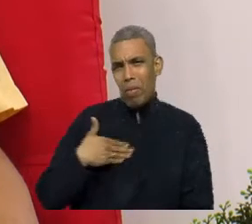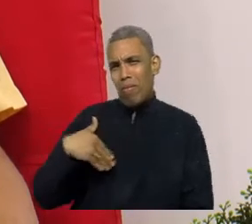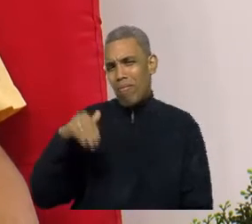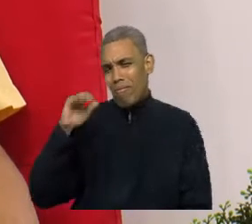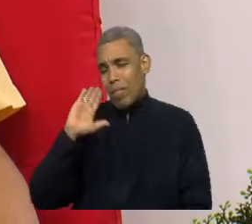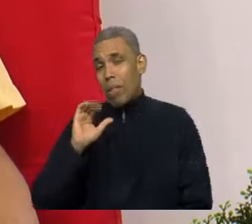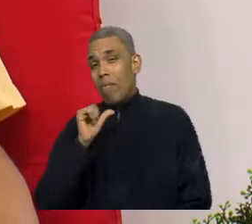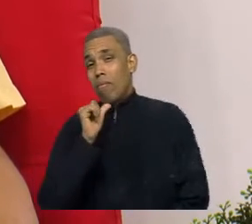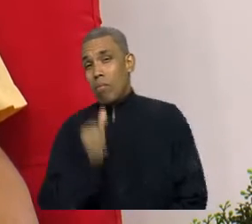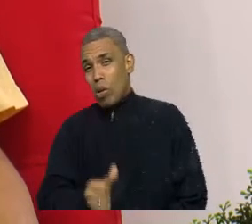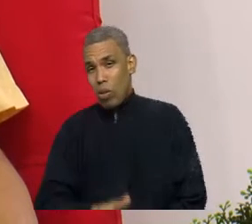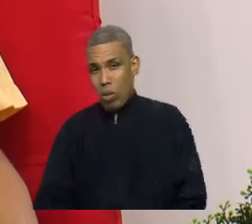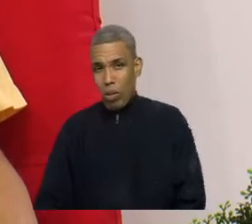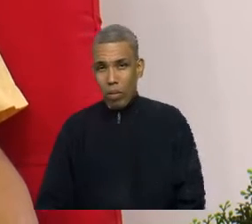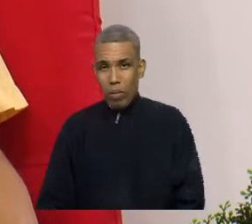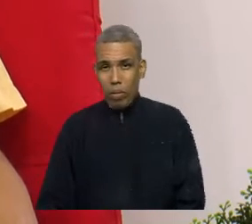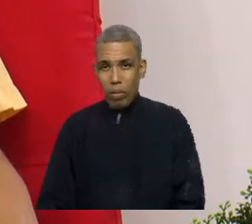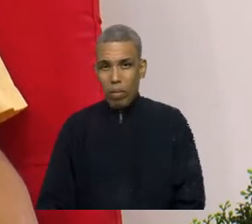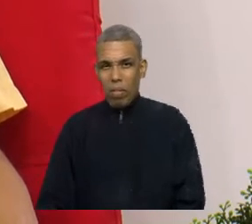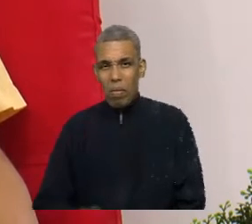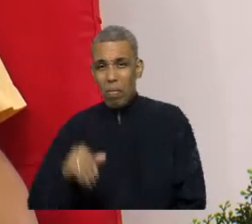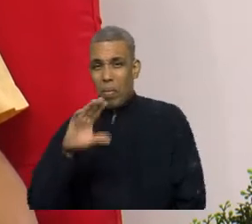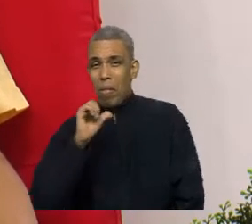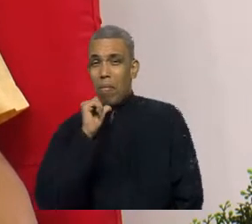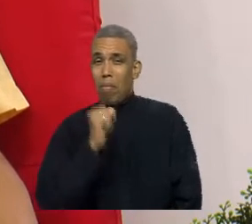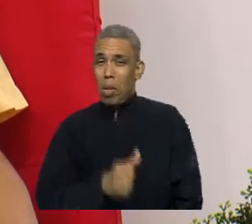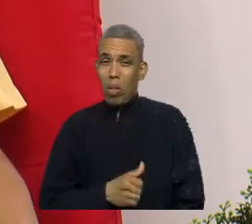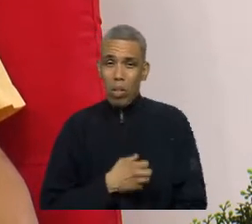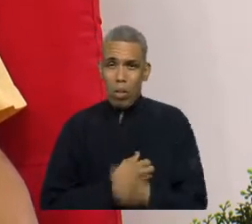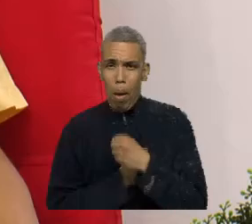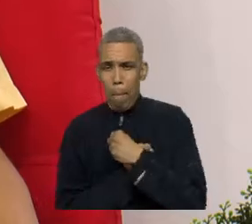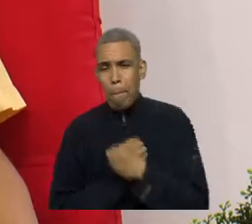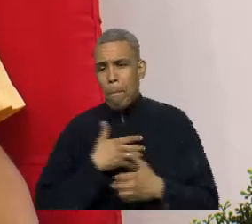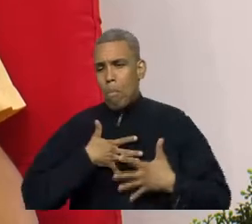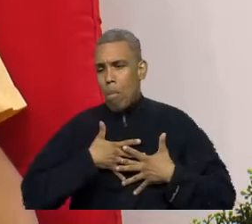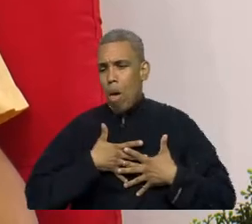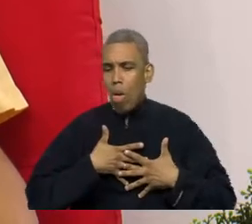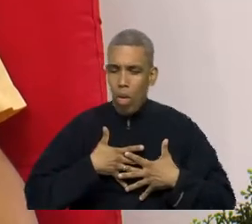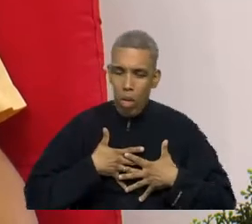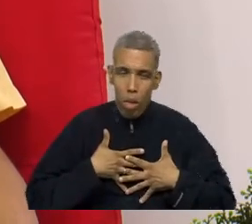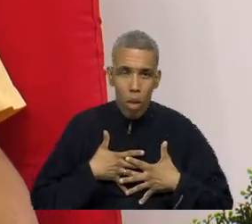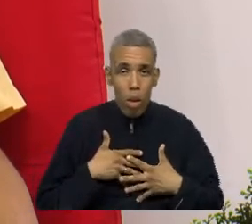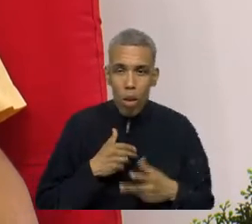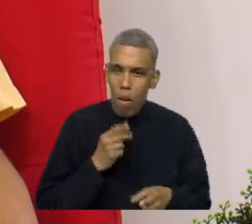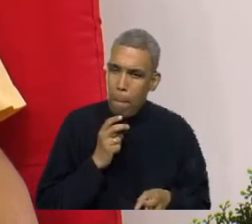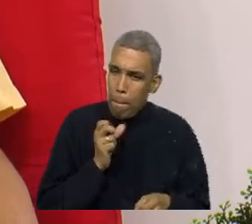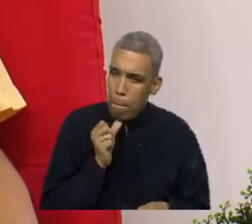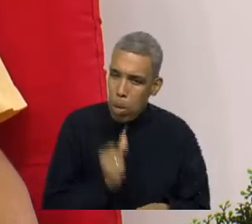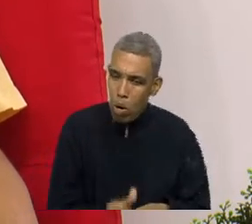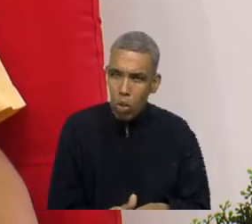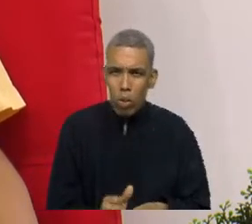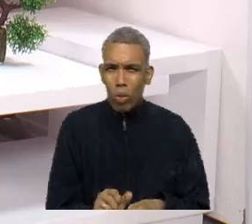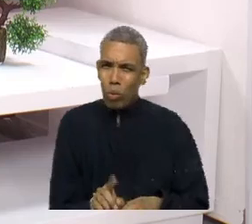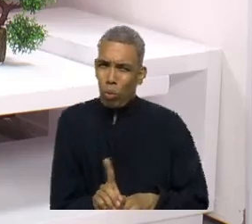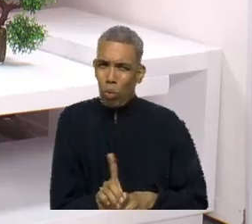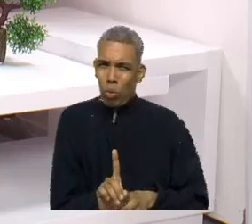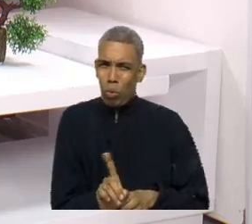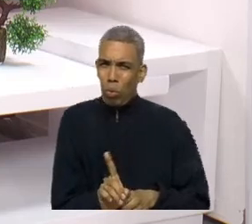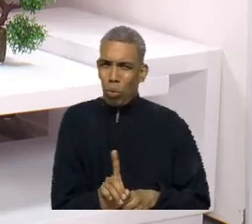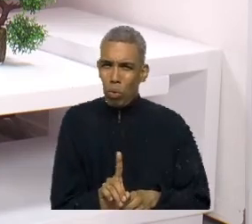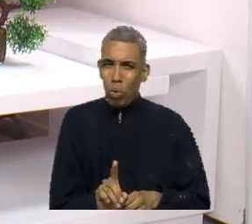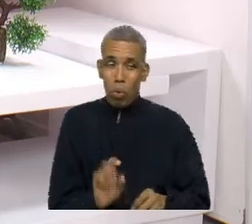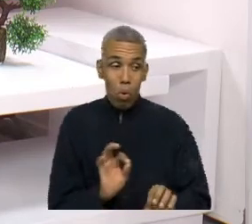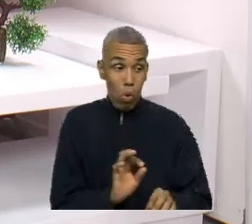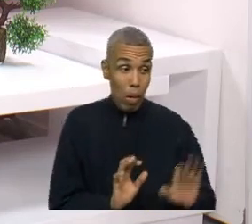bronquio. Okay. Entonces va a empeorar la situación. Entonces lo más sano es no ponerse a hacer remedios caseros con